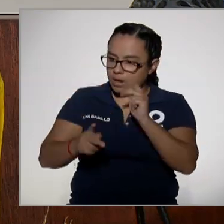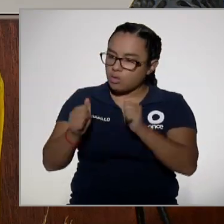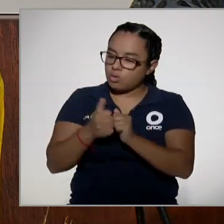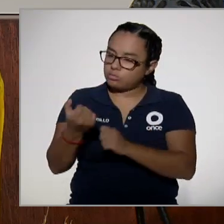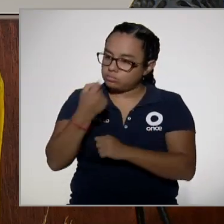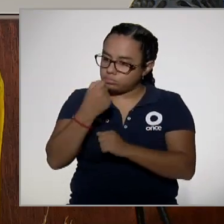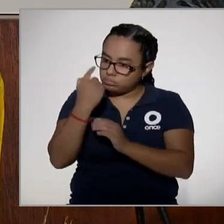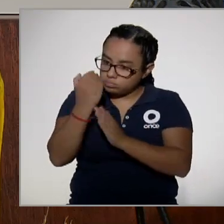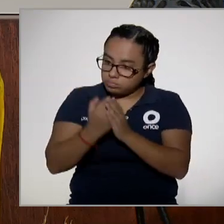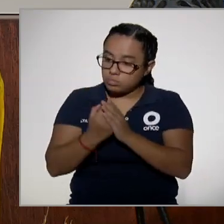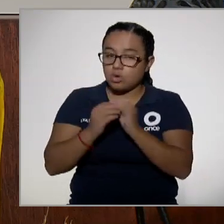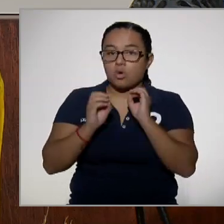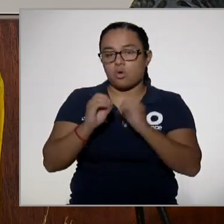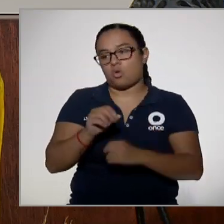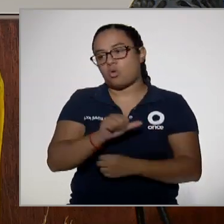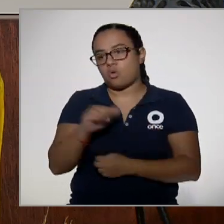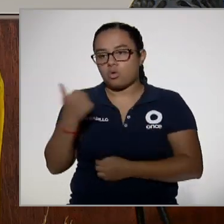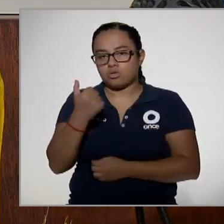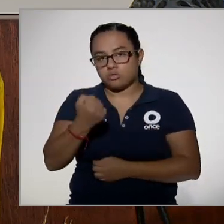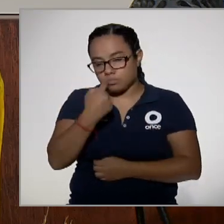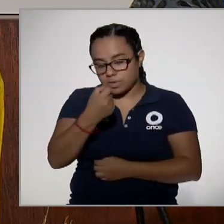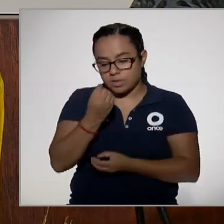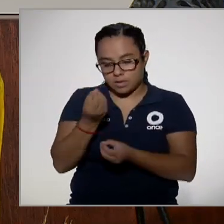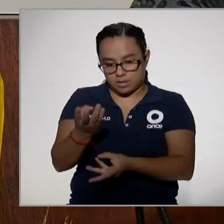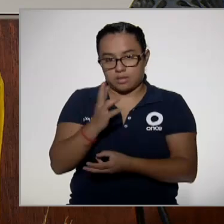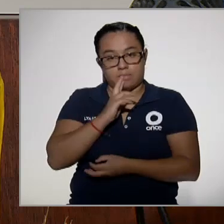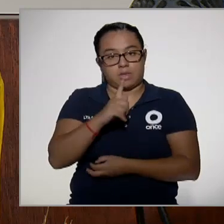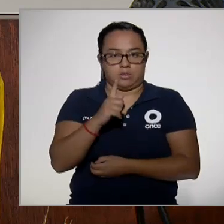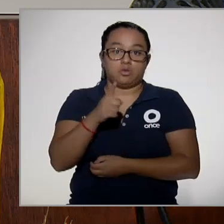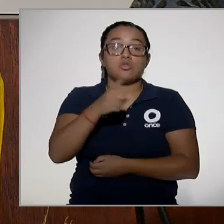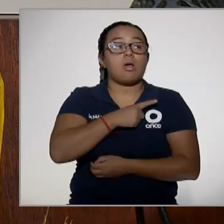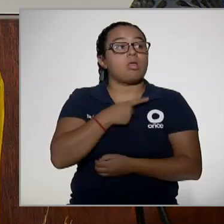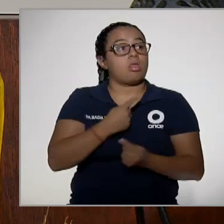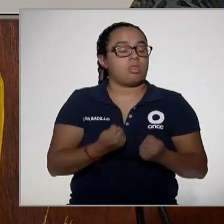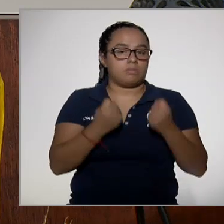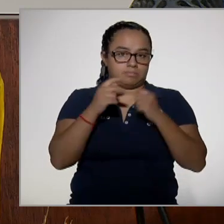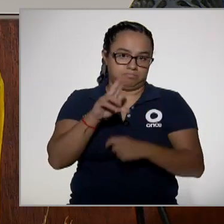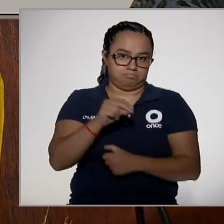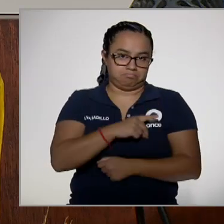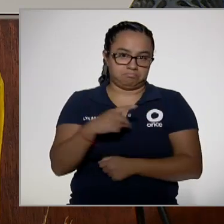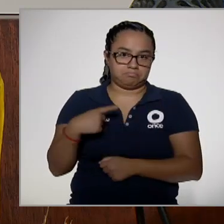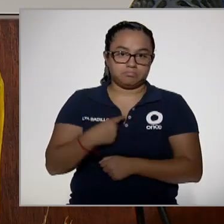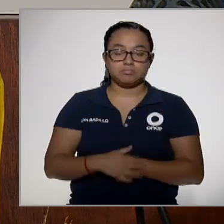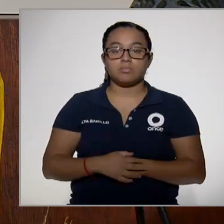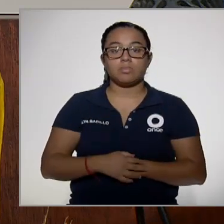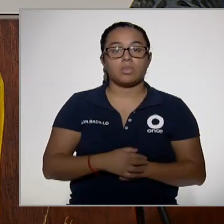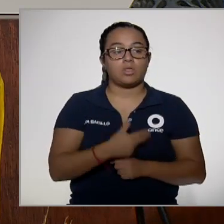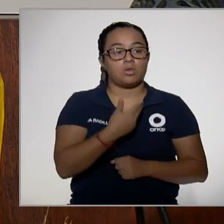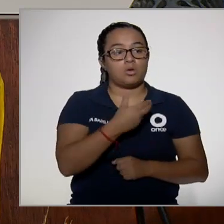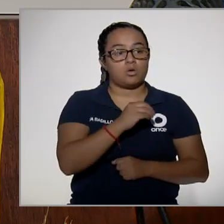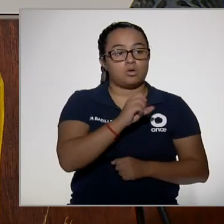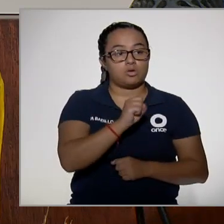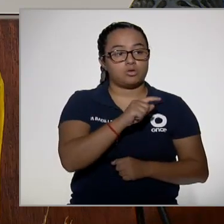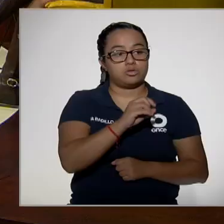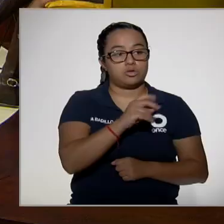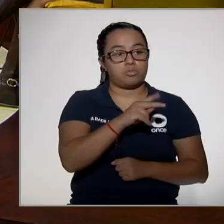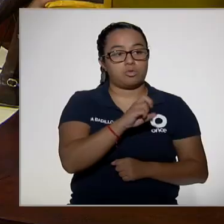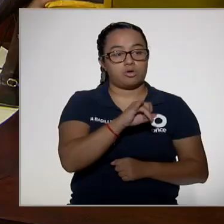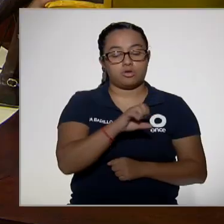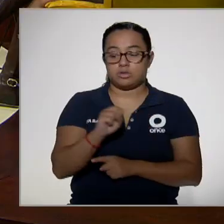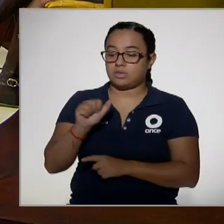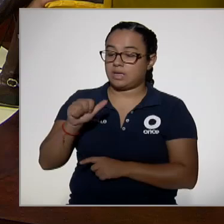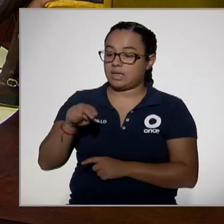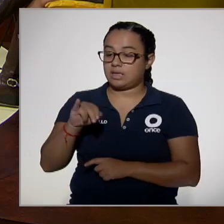o bajar a otro tipo de medicamento hay relación entre la osteoporosis y la anemia la